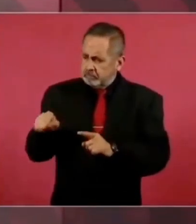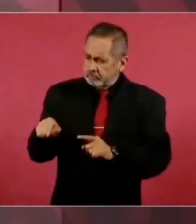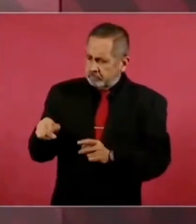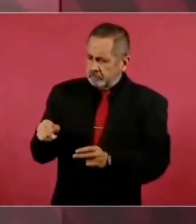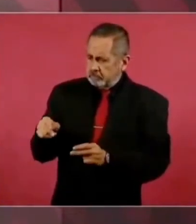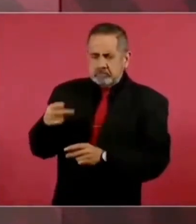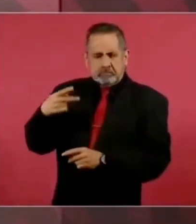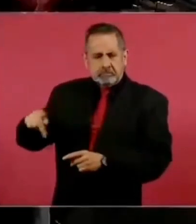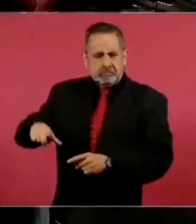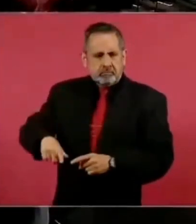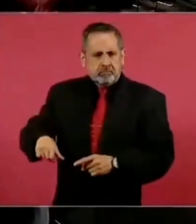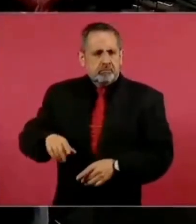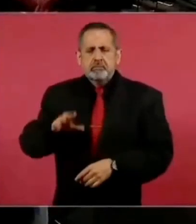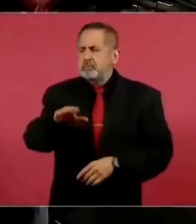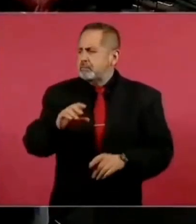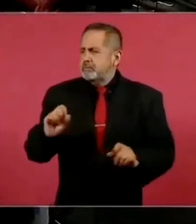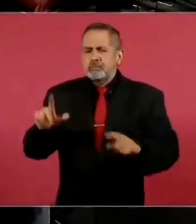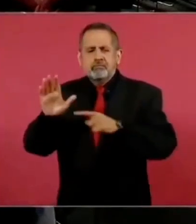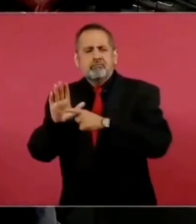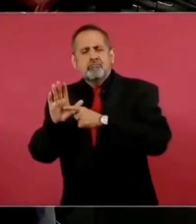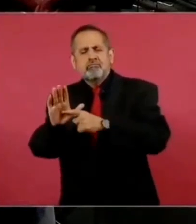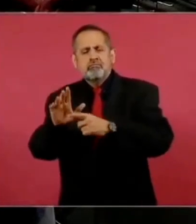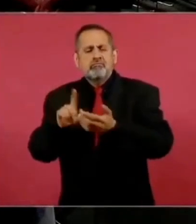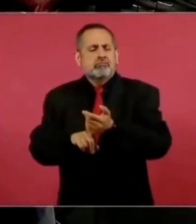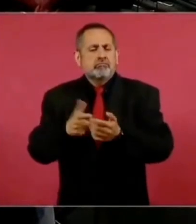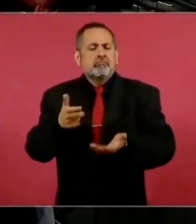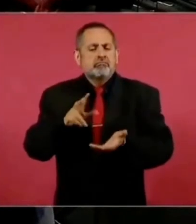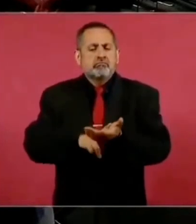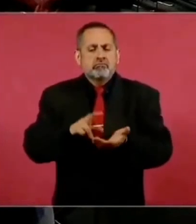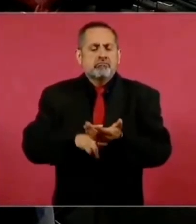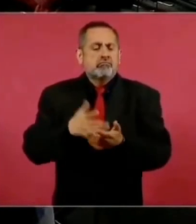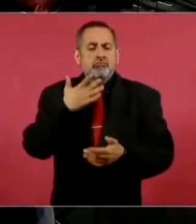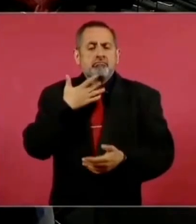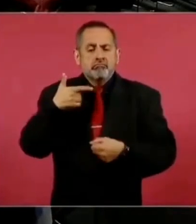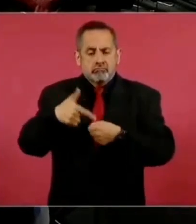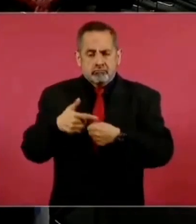¿Por qué no pones la lámina del precio de las gasolinas?